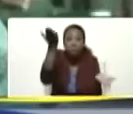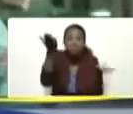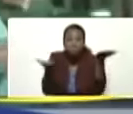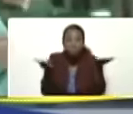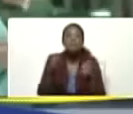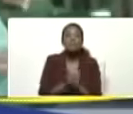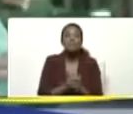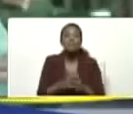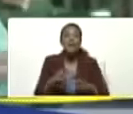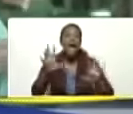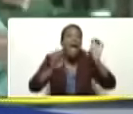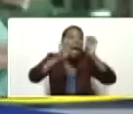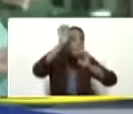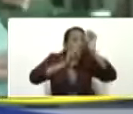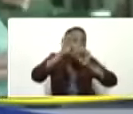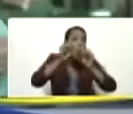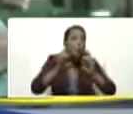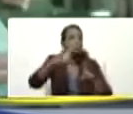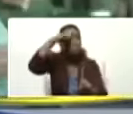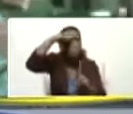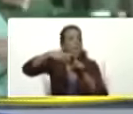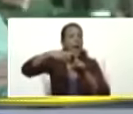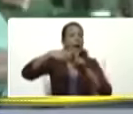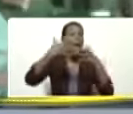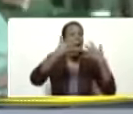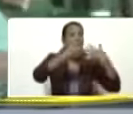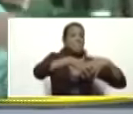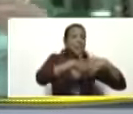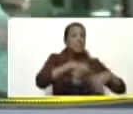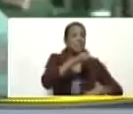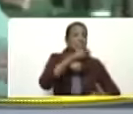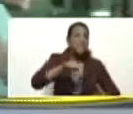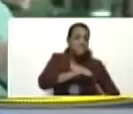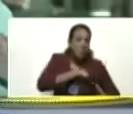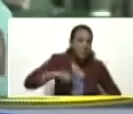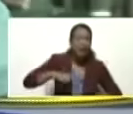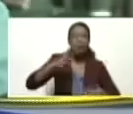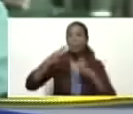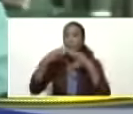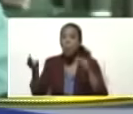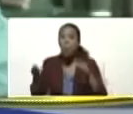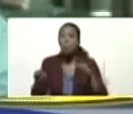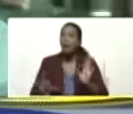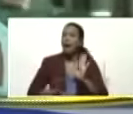Las expectativas y el optimismo en el industrial venezolano lo que hace es crecer.